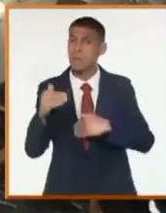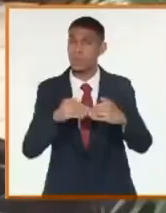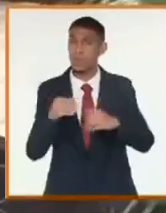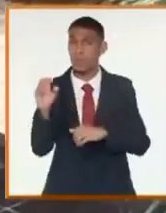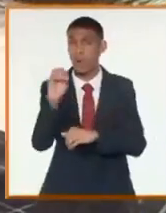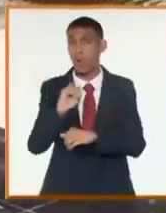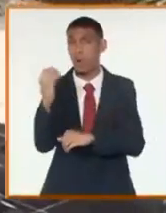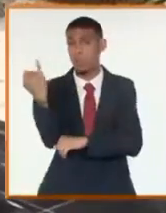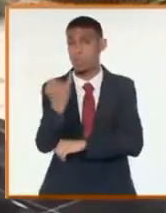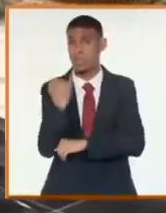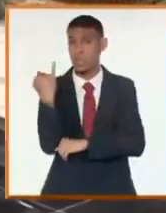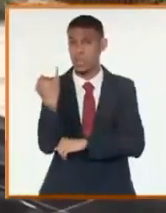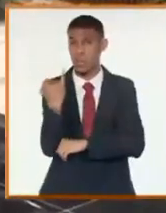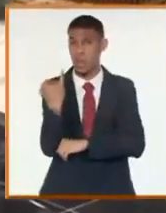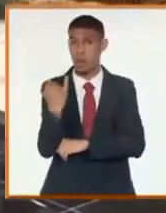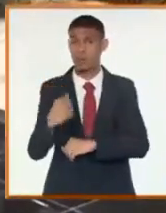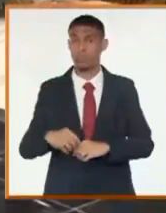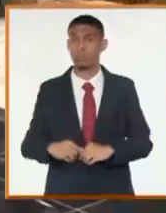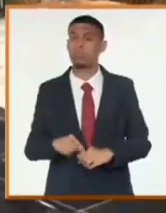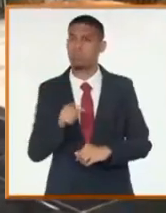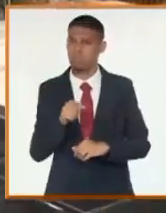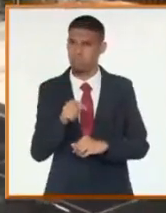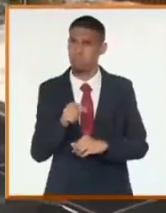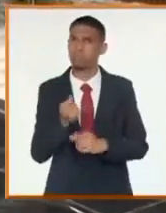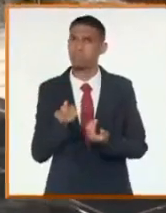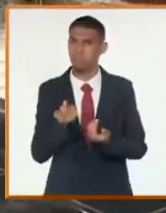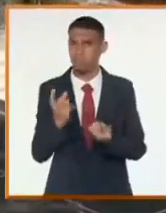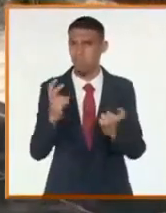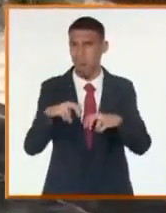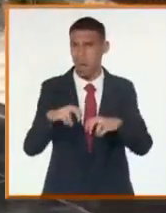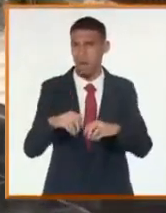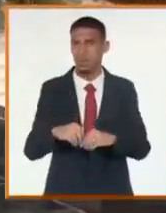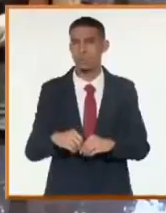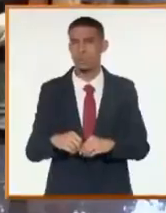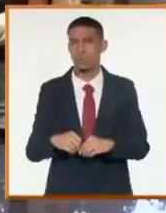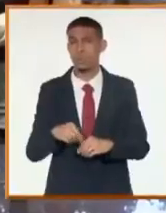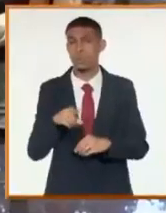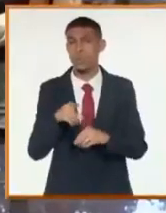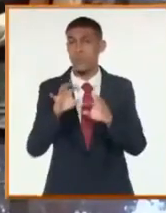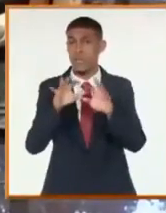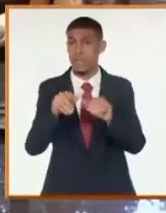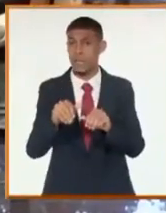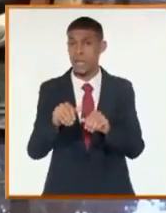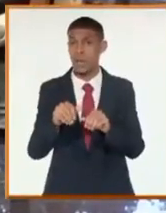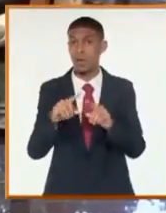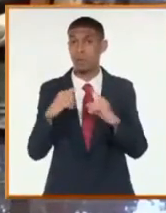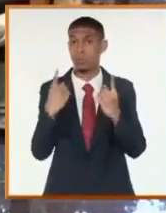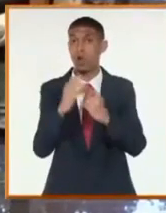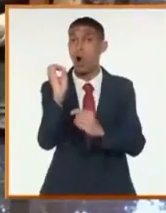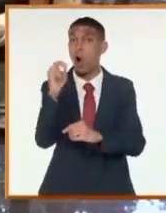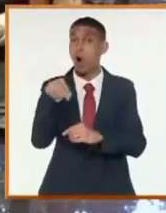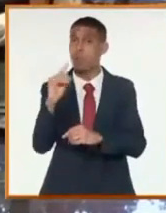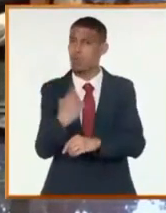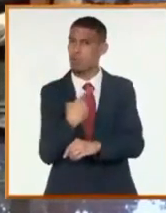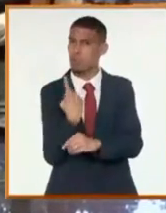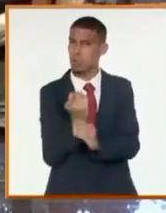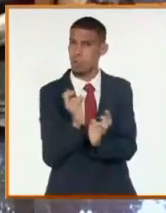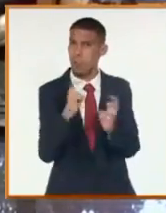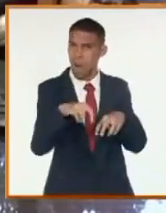organismos internacionales con los cuales también tuvimos bilaterales, entre ellos el secretario general de Naciones Unidas. Todo ese